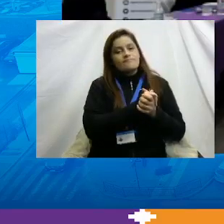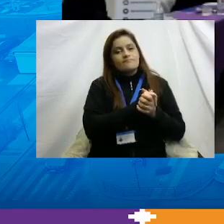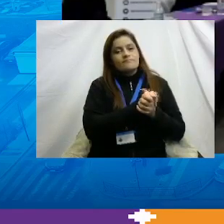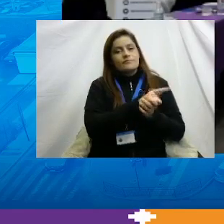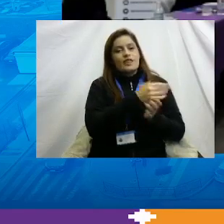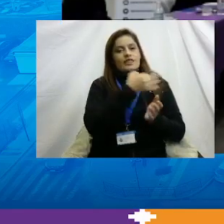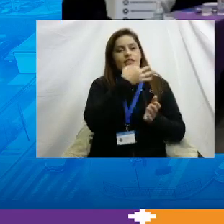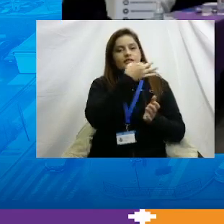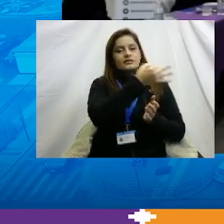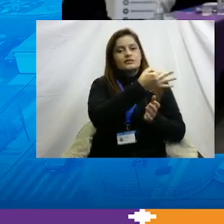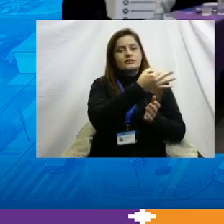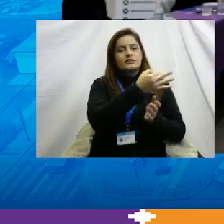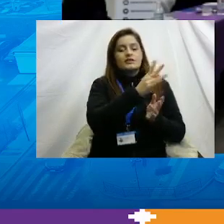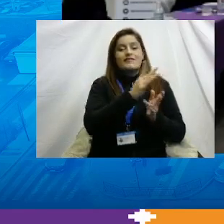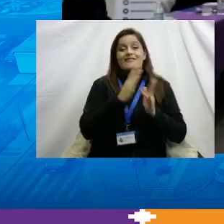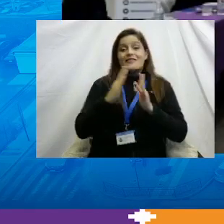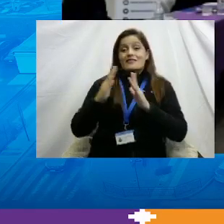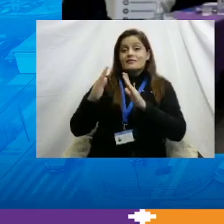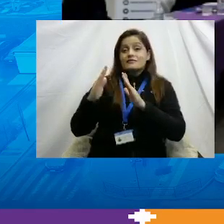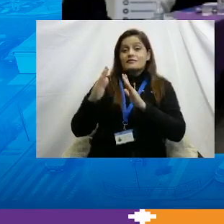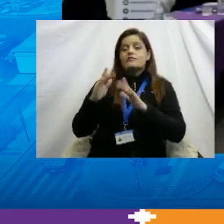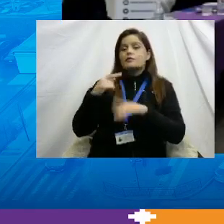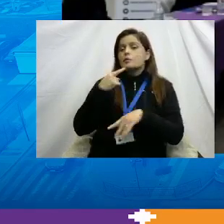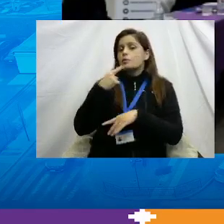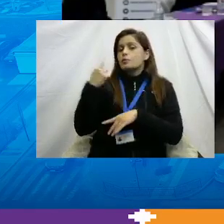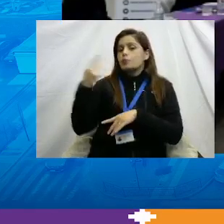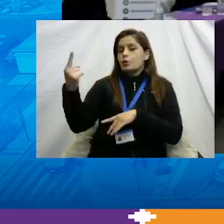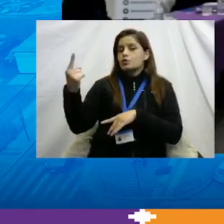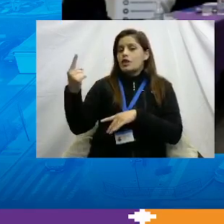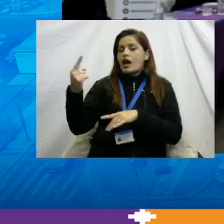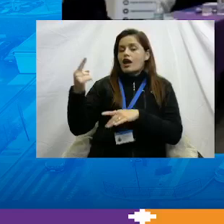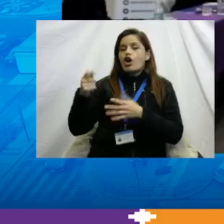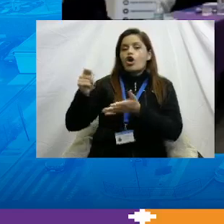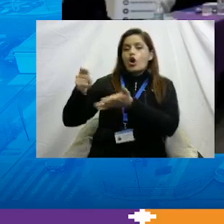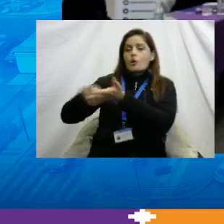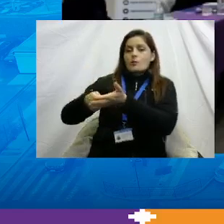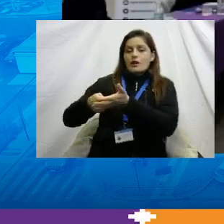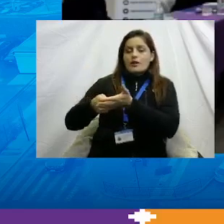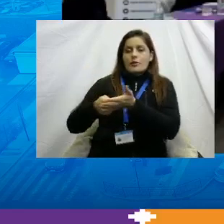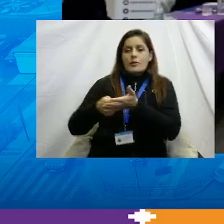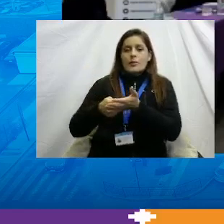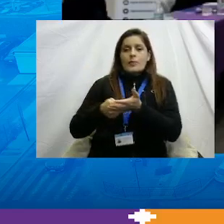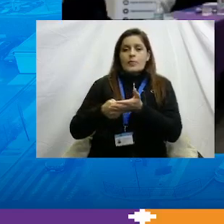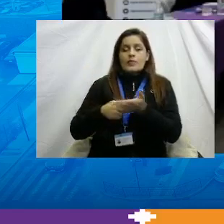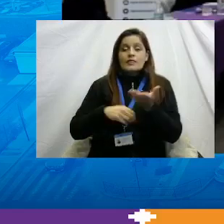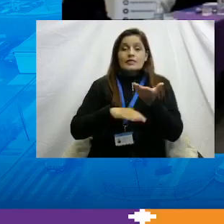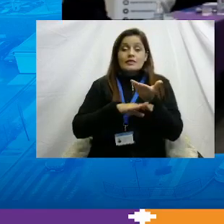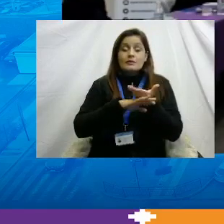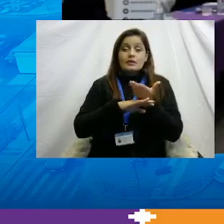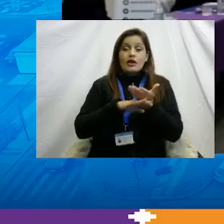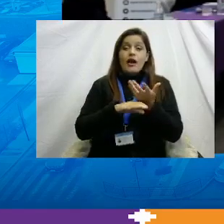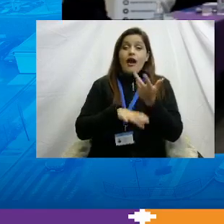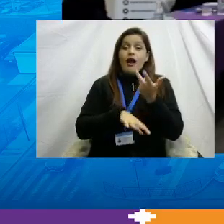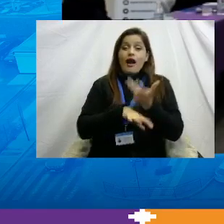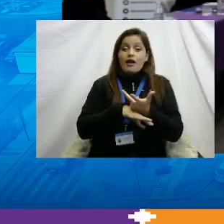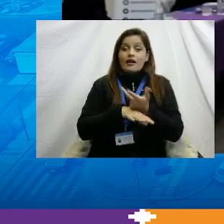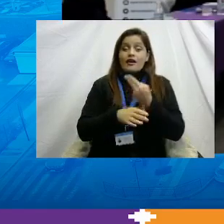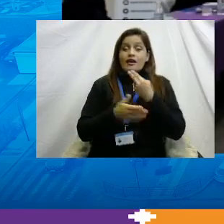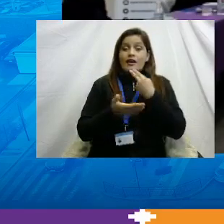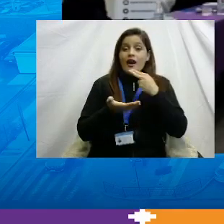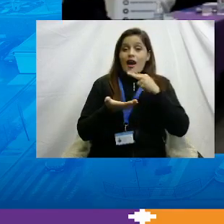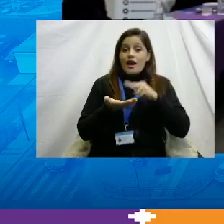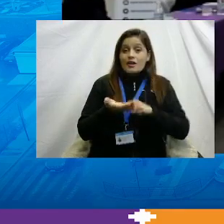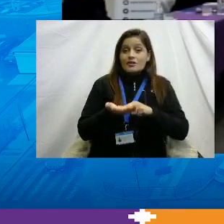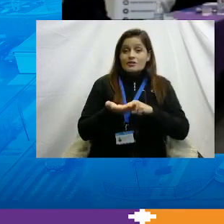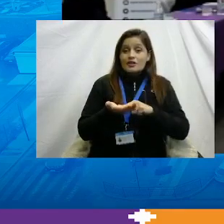comida de la veterinaria, vamos a hacer las consultas en adquisiciones. Le reitero, por favor, hay una carta de Mayarauco Will que usted